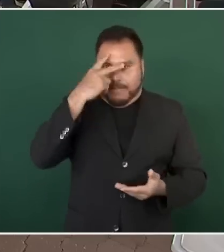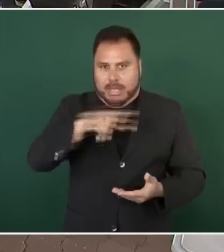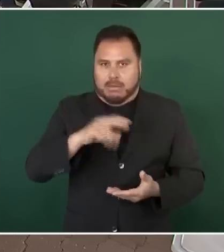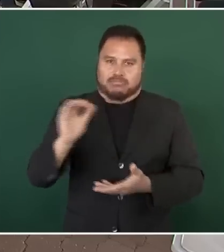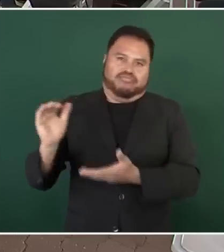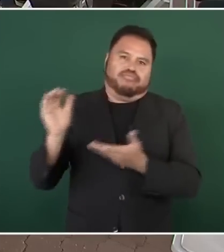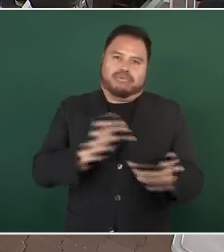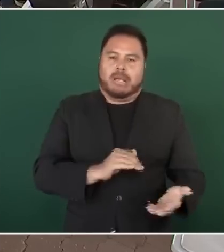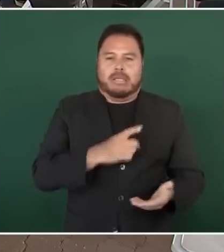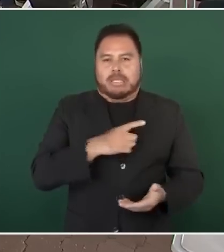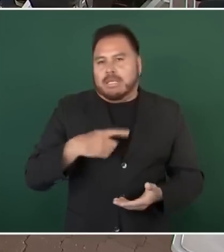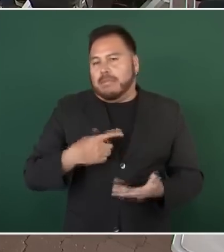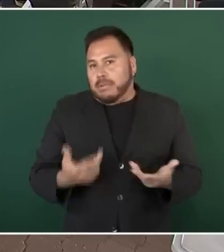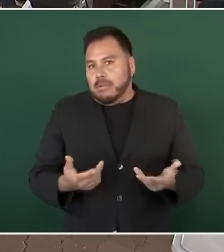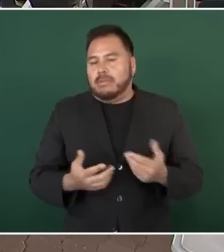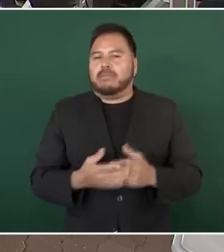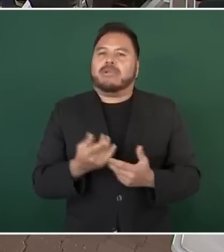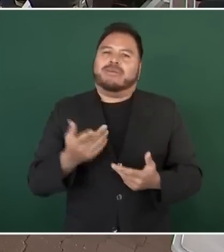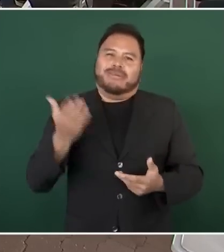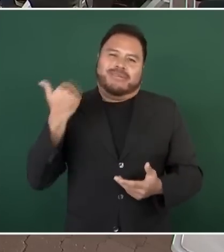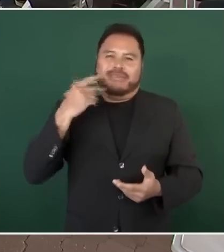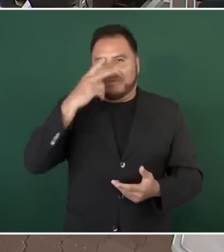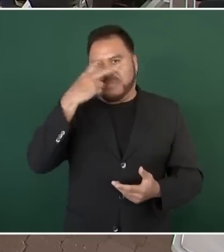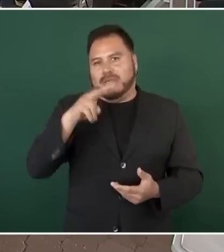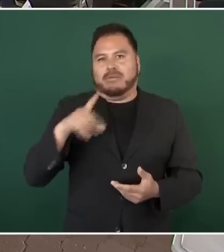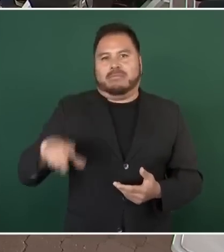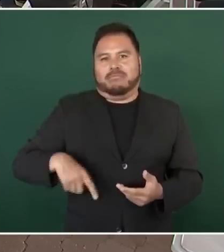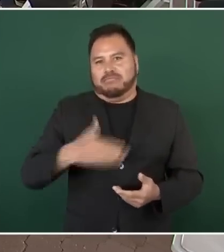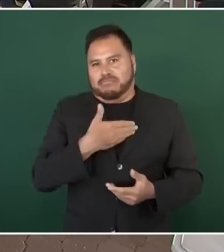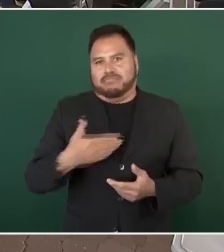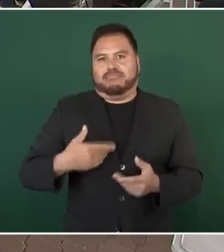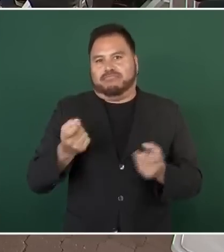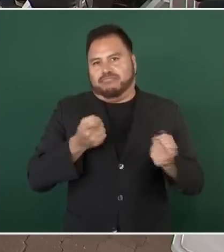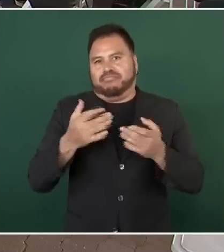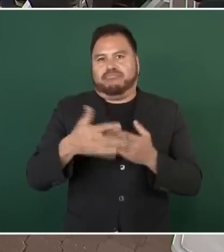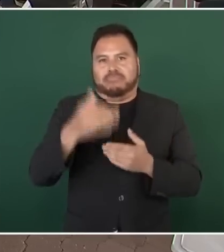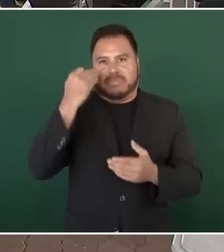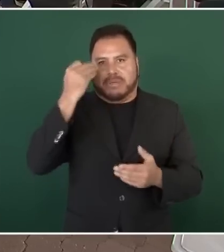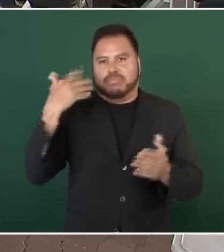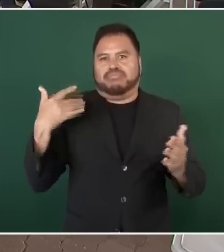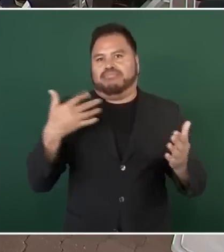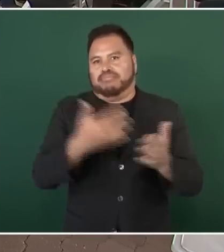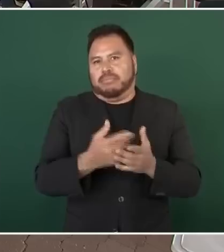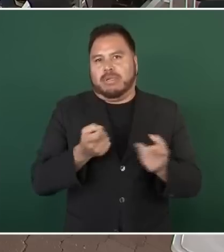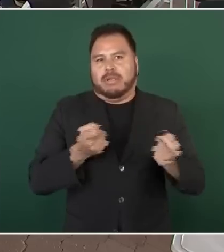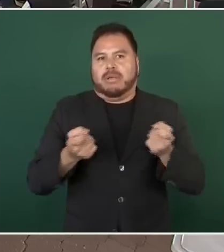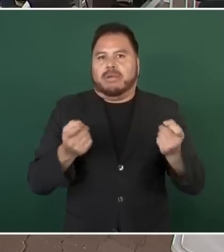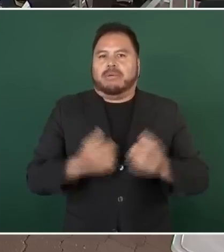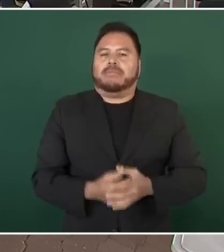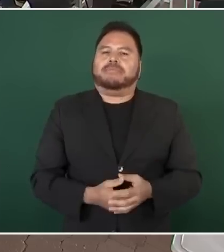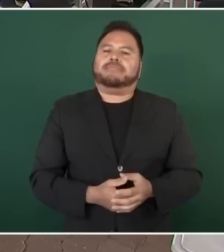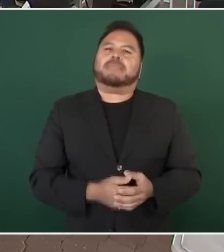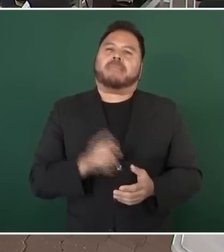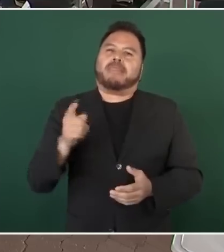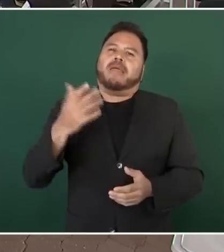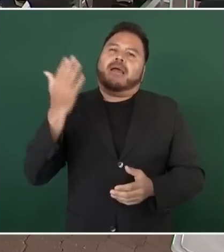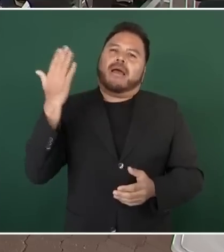pues fue gobernante de México por bastante tiempo,